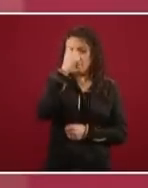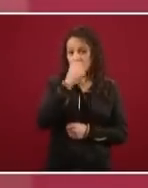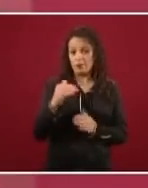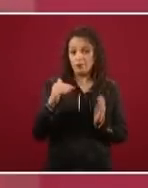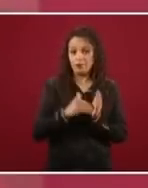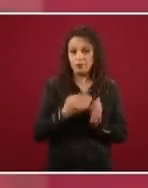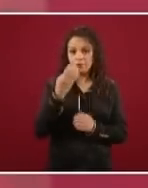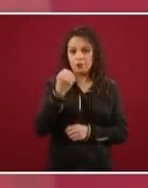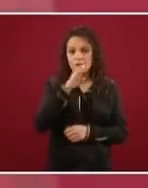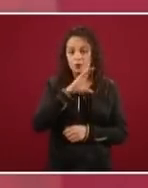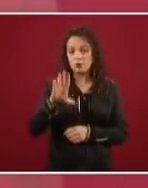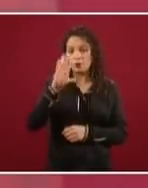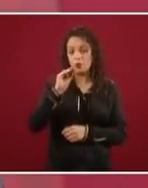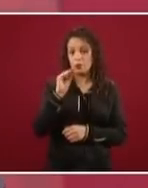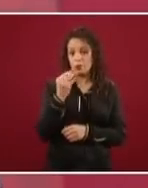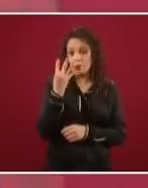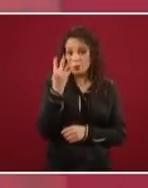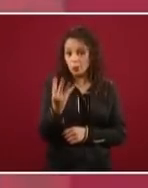94